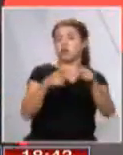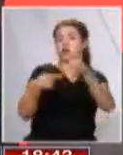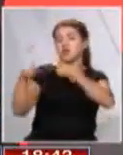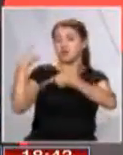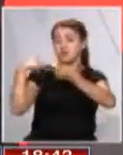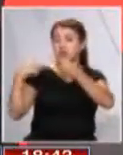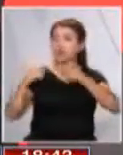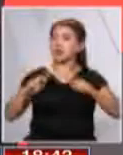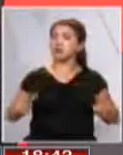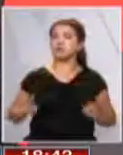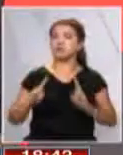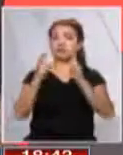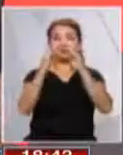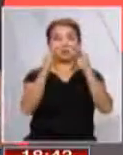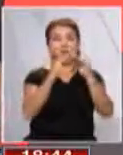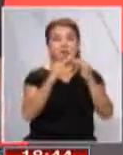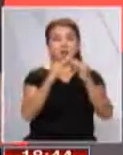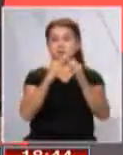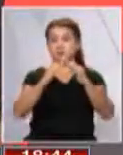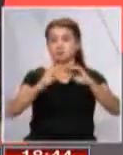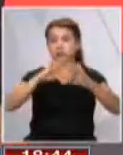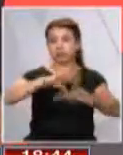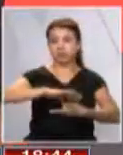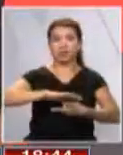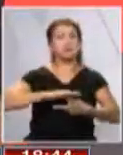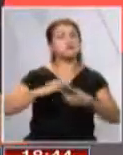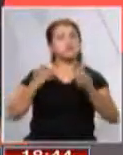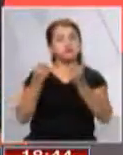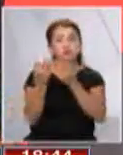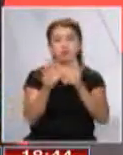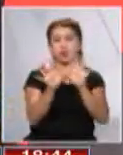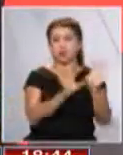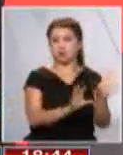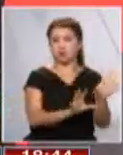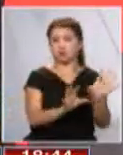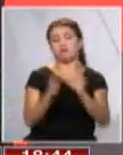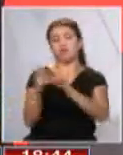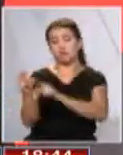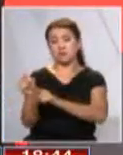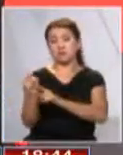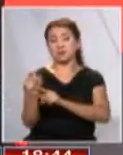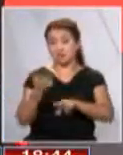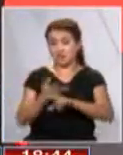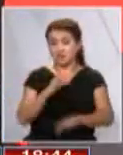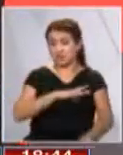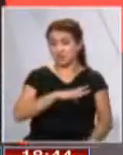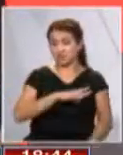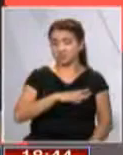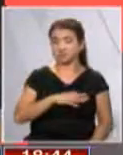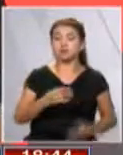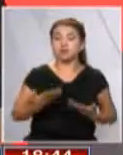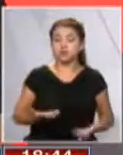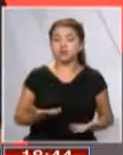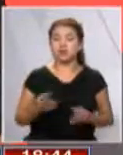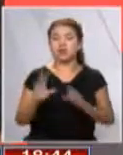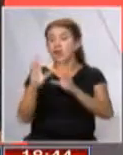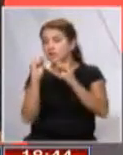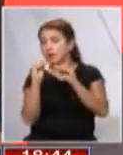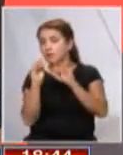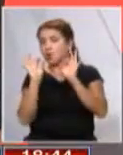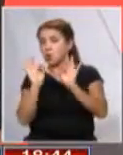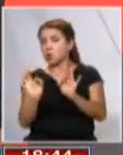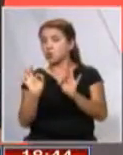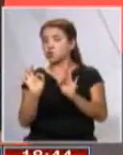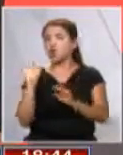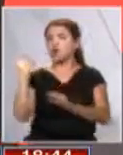infraestructura casas y muchas cosas de muchas familias y muchas mujeres en til es entonces cuando estamos hablando de que hay un